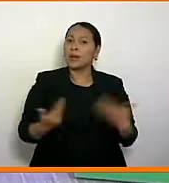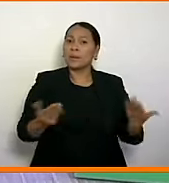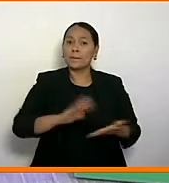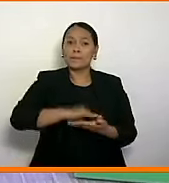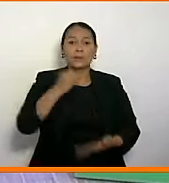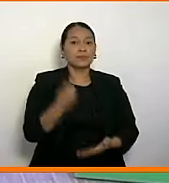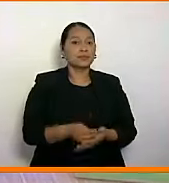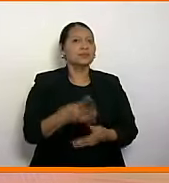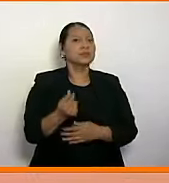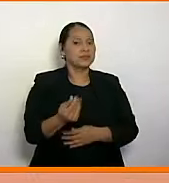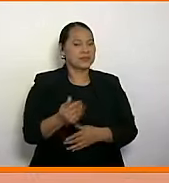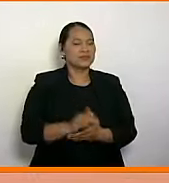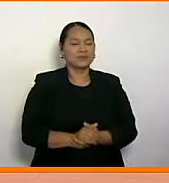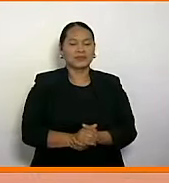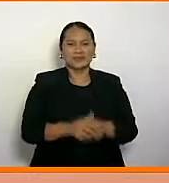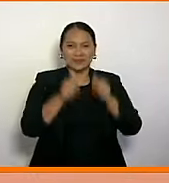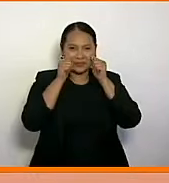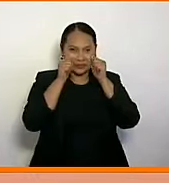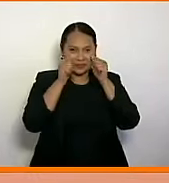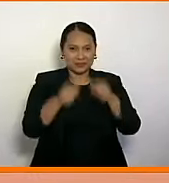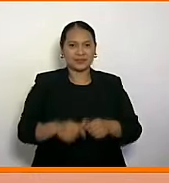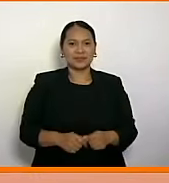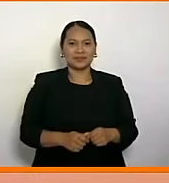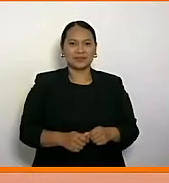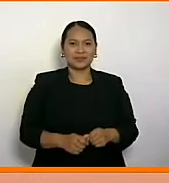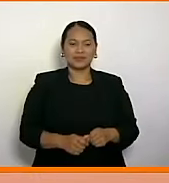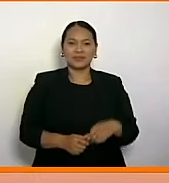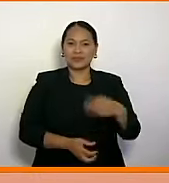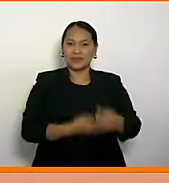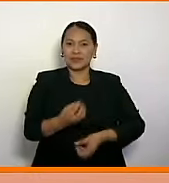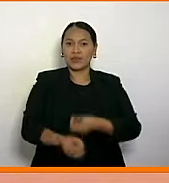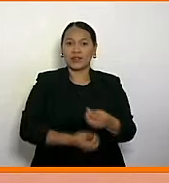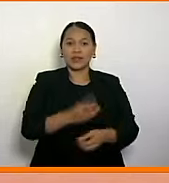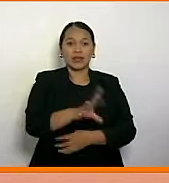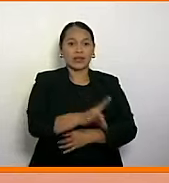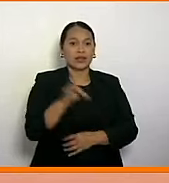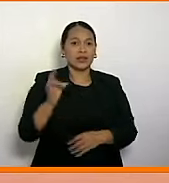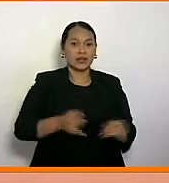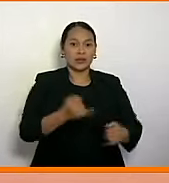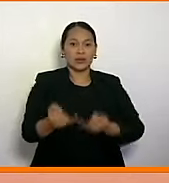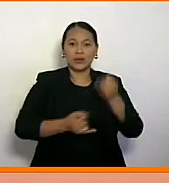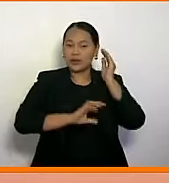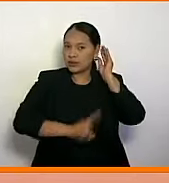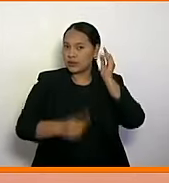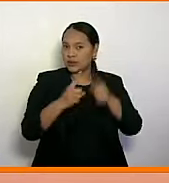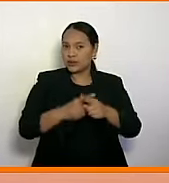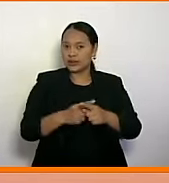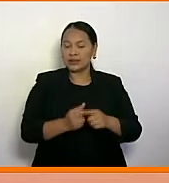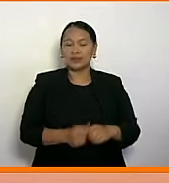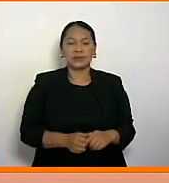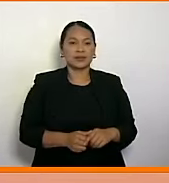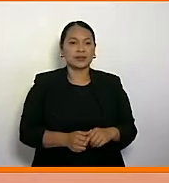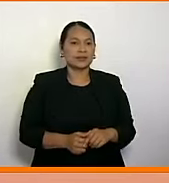premio. Atentos. Y esa esfera seleccionada para Multi X es...